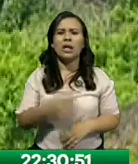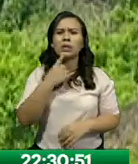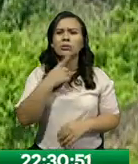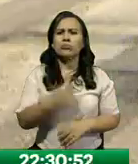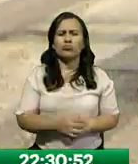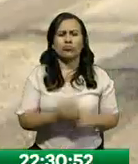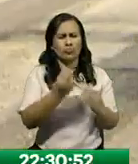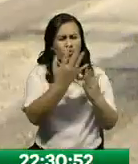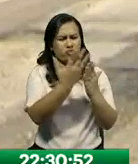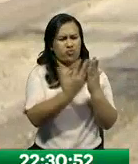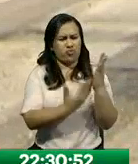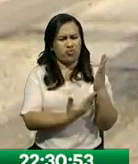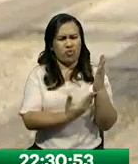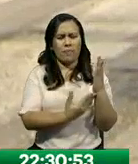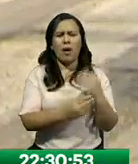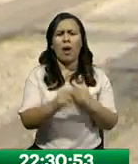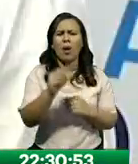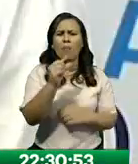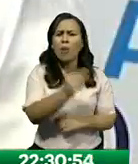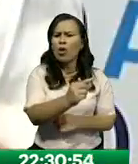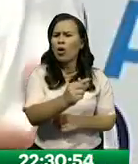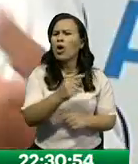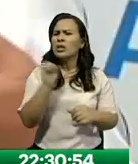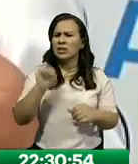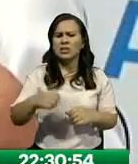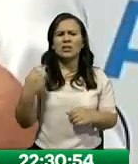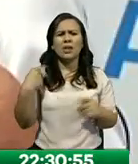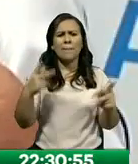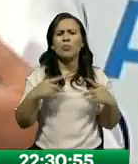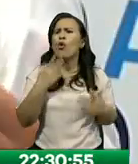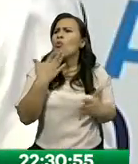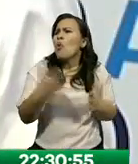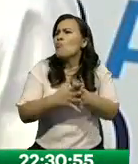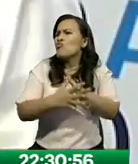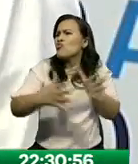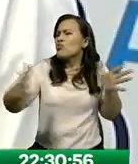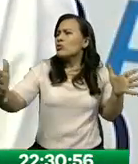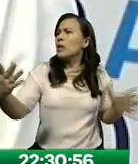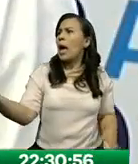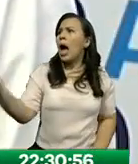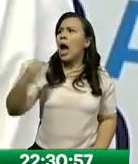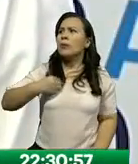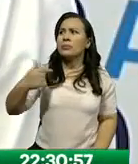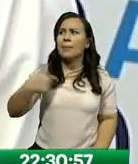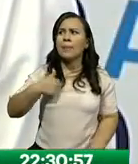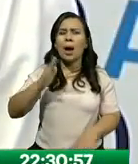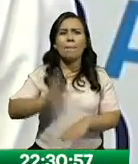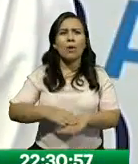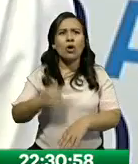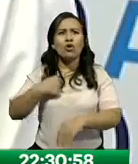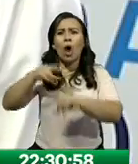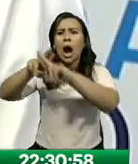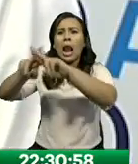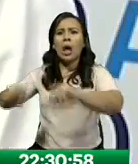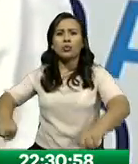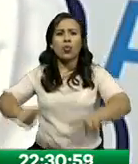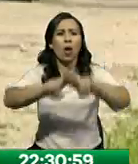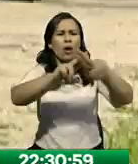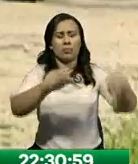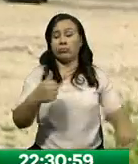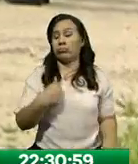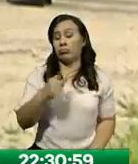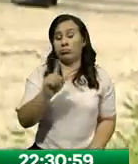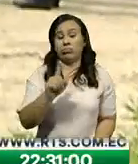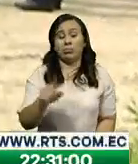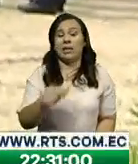égida definitivamente son ilegales. Y por supuesto, me endosan a mí el clausurarla, cosa que voy a hacer con mucho gusto. Un